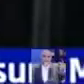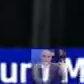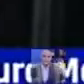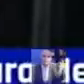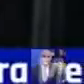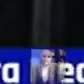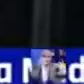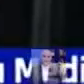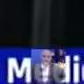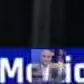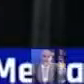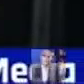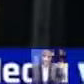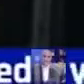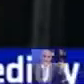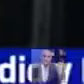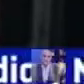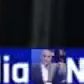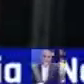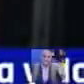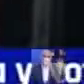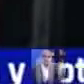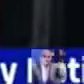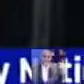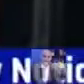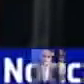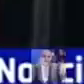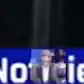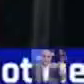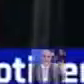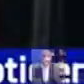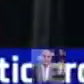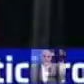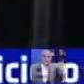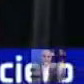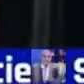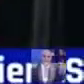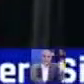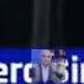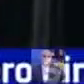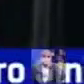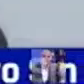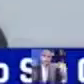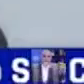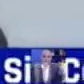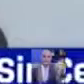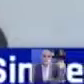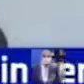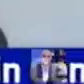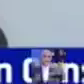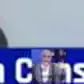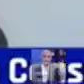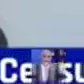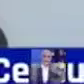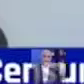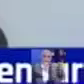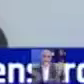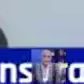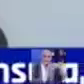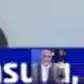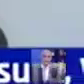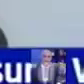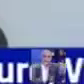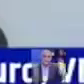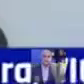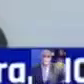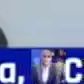culebra que incluso los propios de la oposición, Ricardo. Así es, este